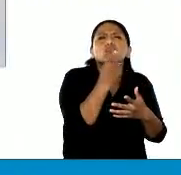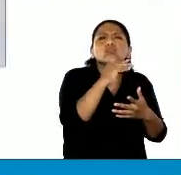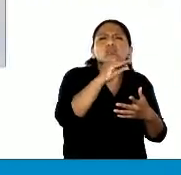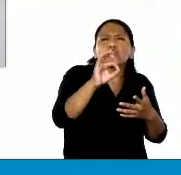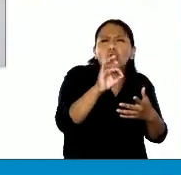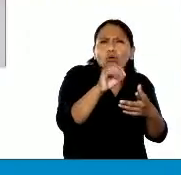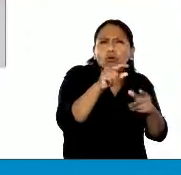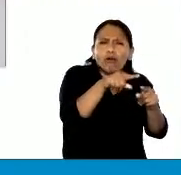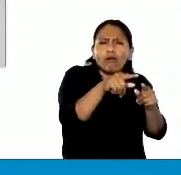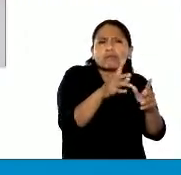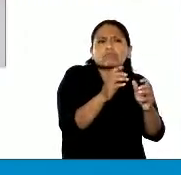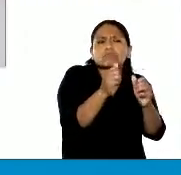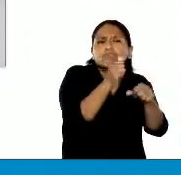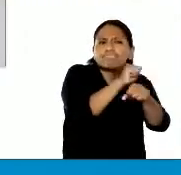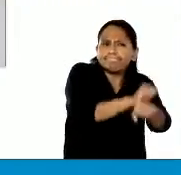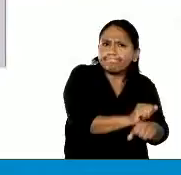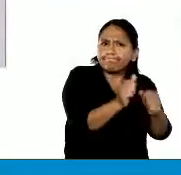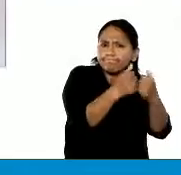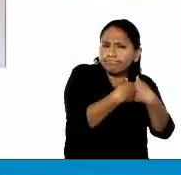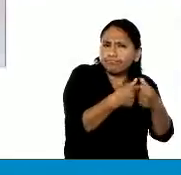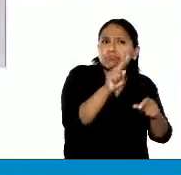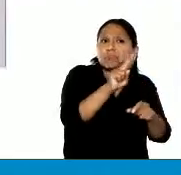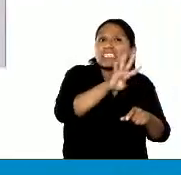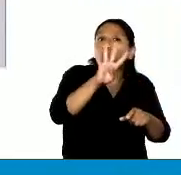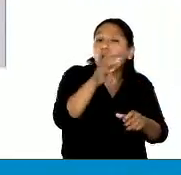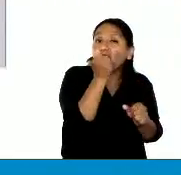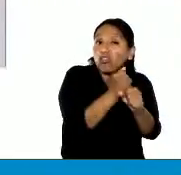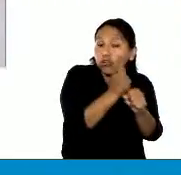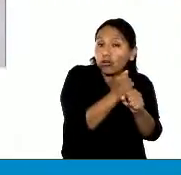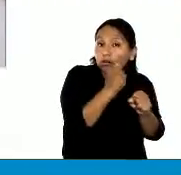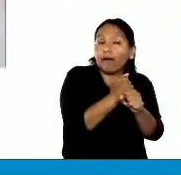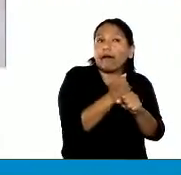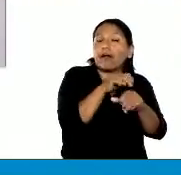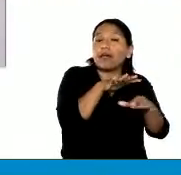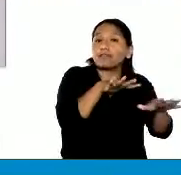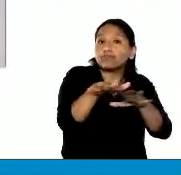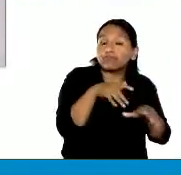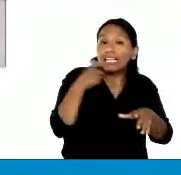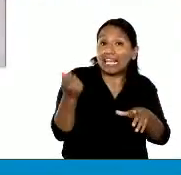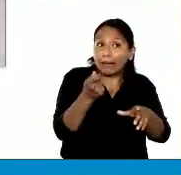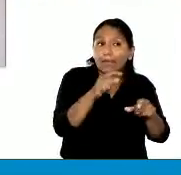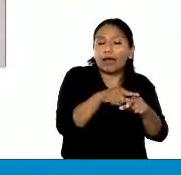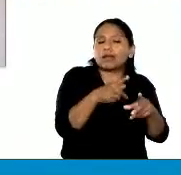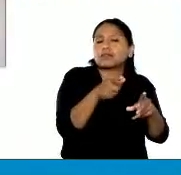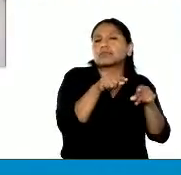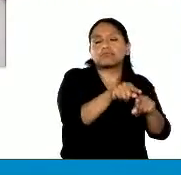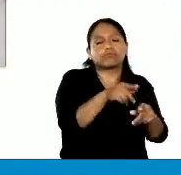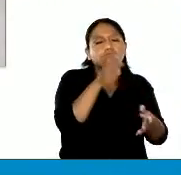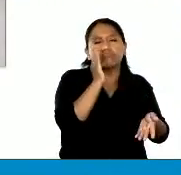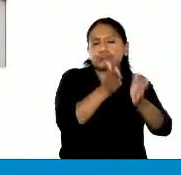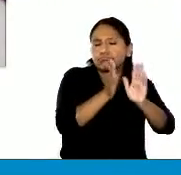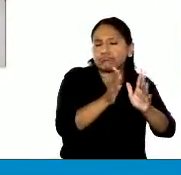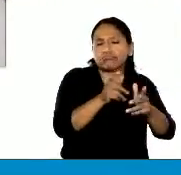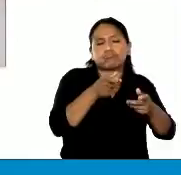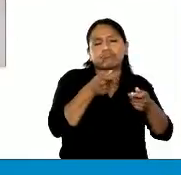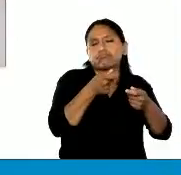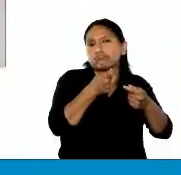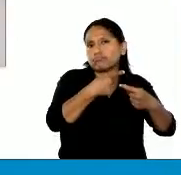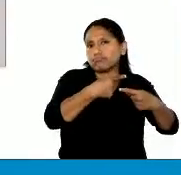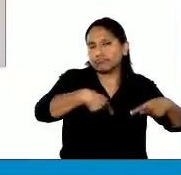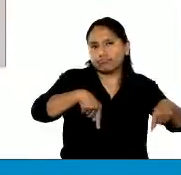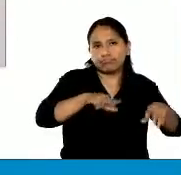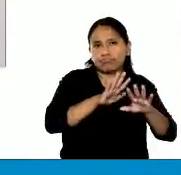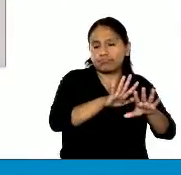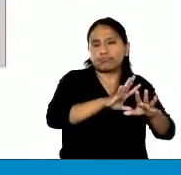clandestino donde 24 trabajadores, todos delegados o activistas gremiales, sufrieron todo tipo de tormentos, de torturas,